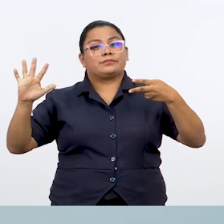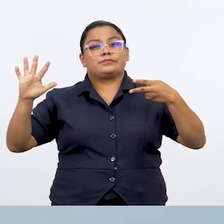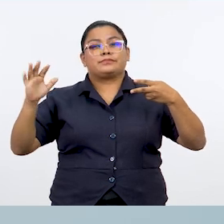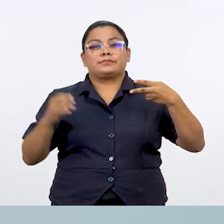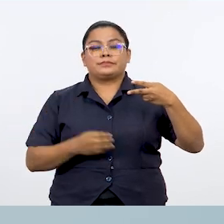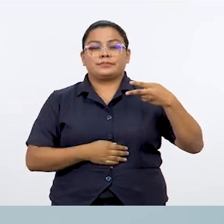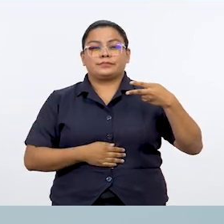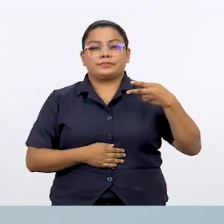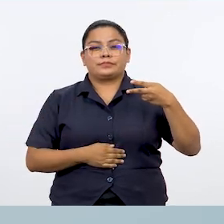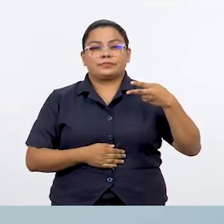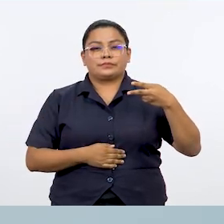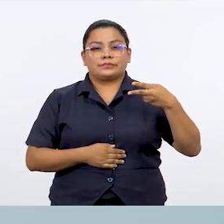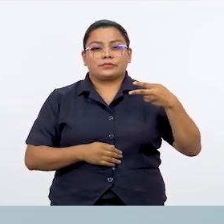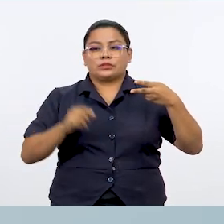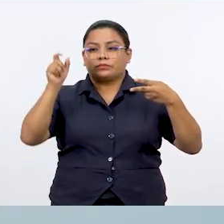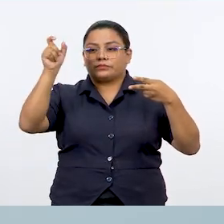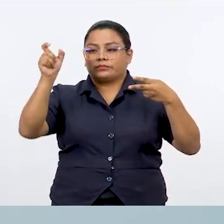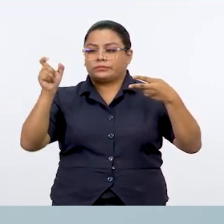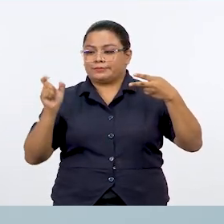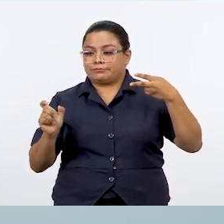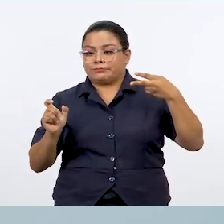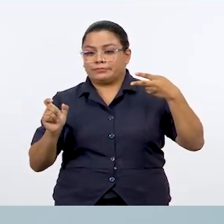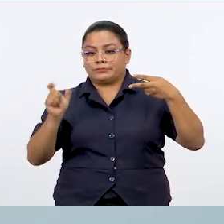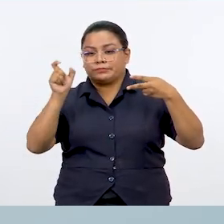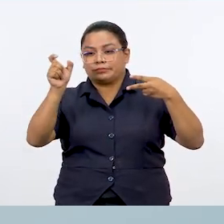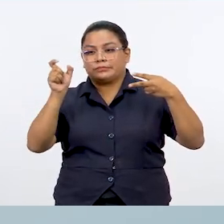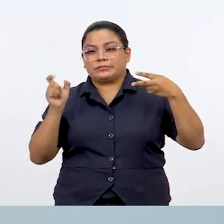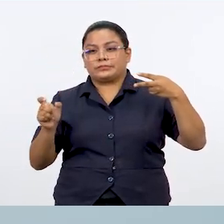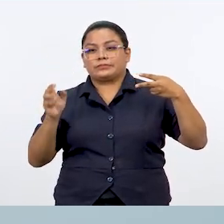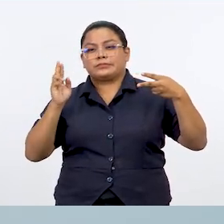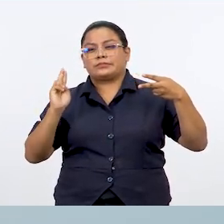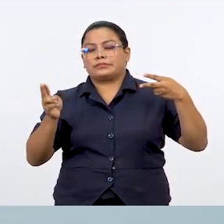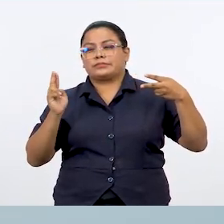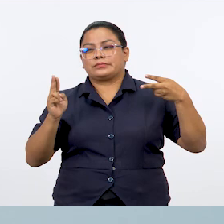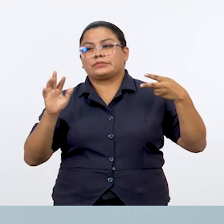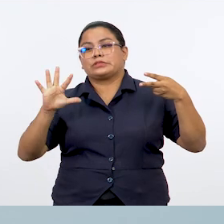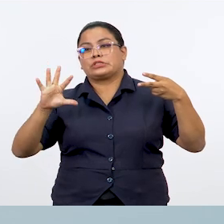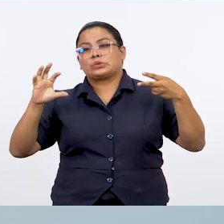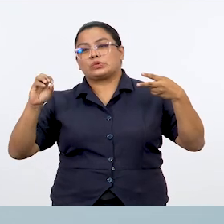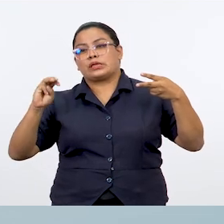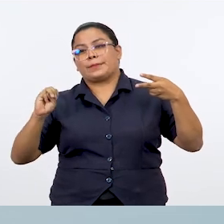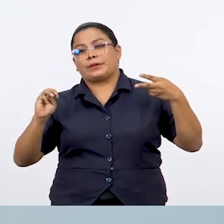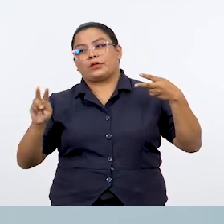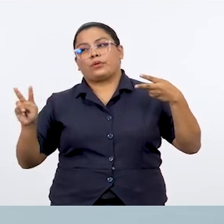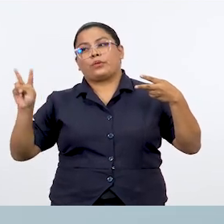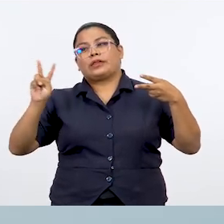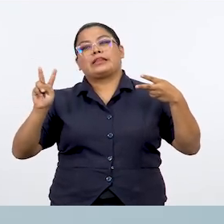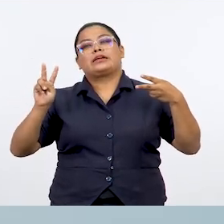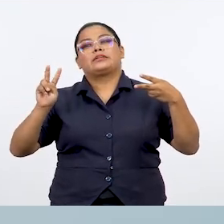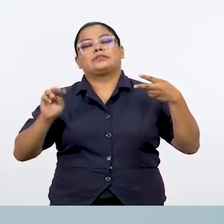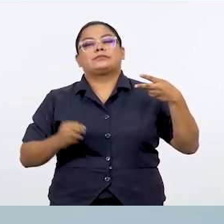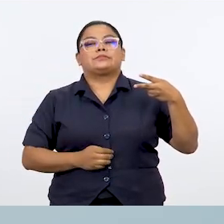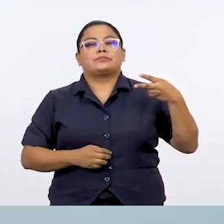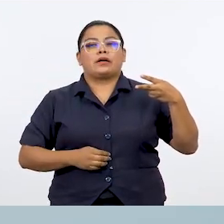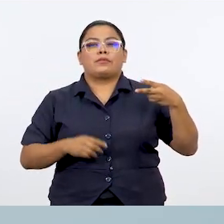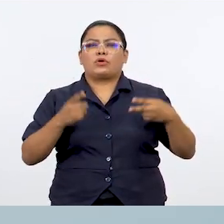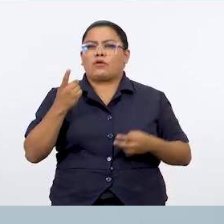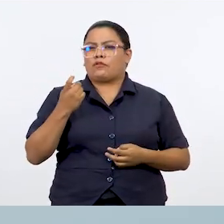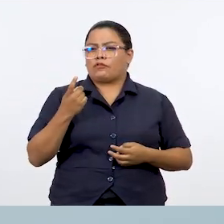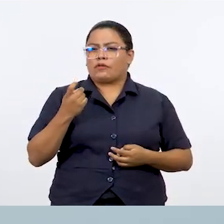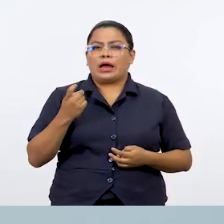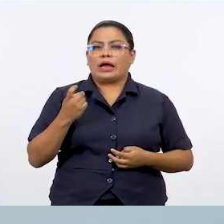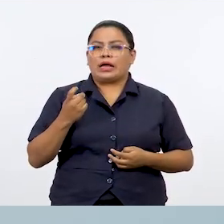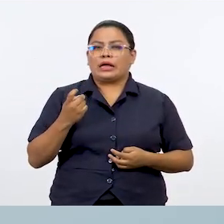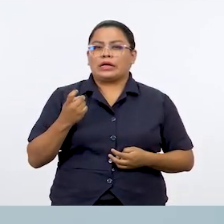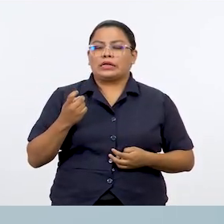25, que está en correspondencia con estos 50 metros cuadrados. Nos falta